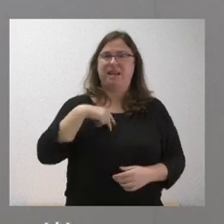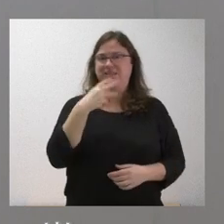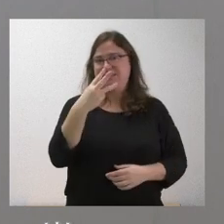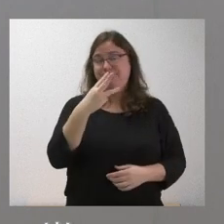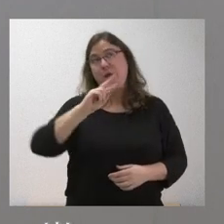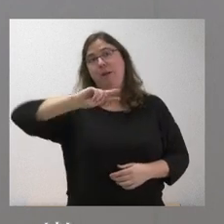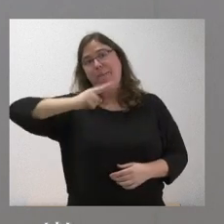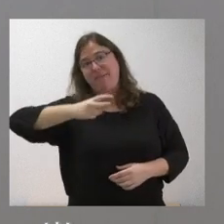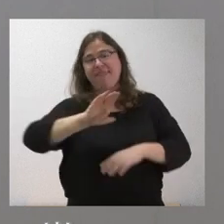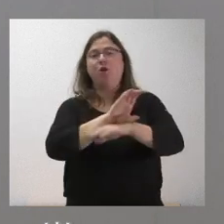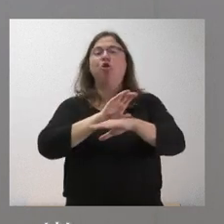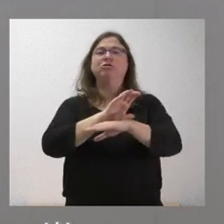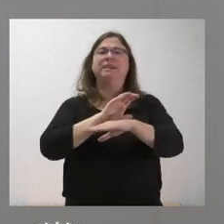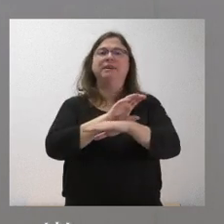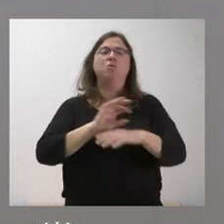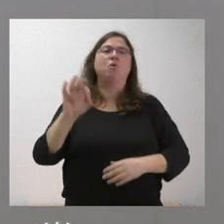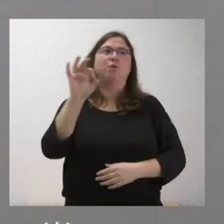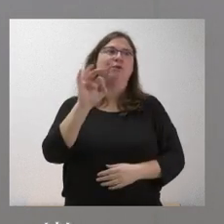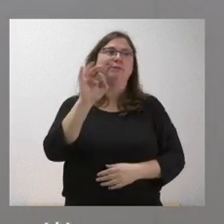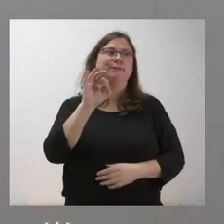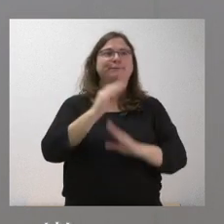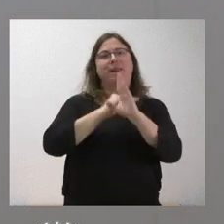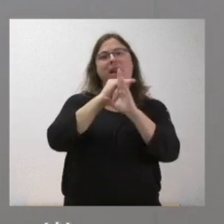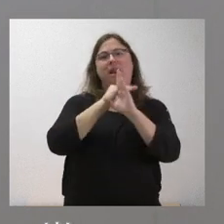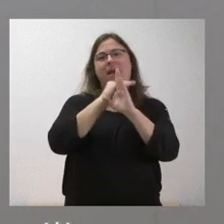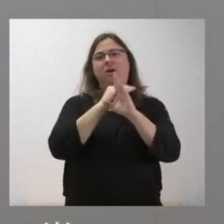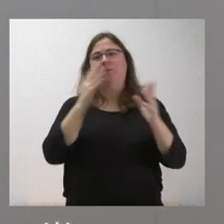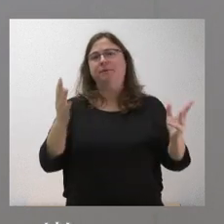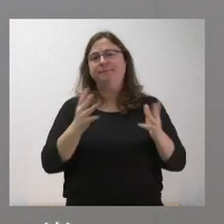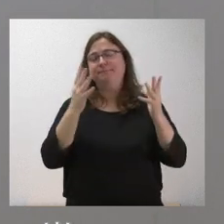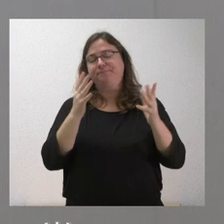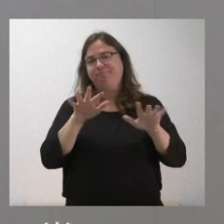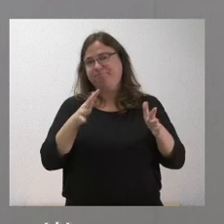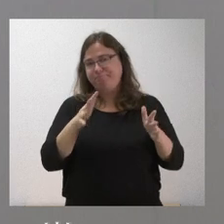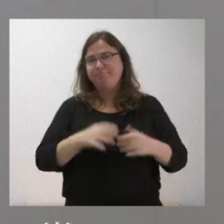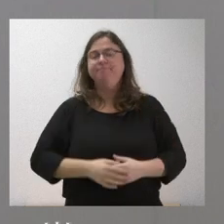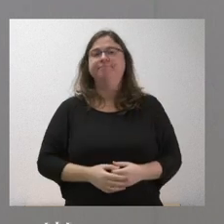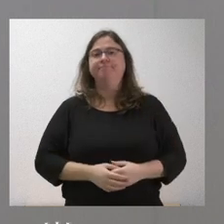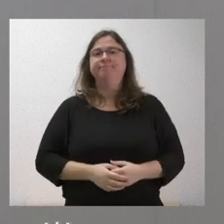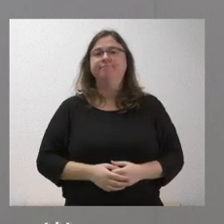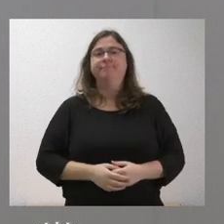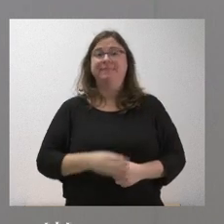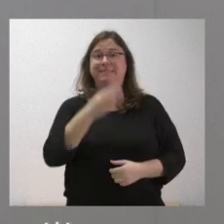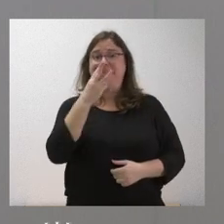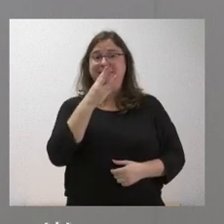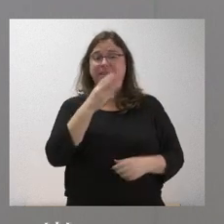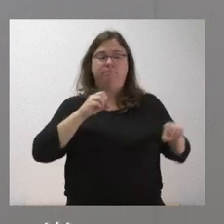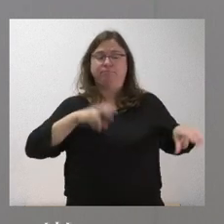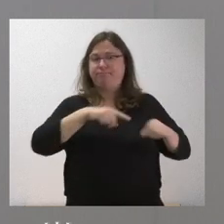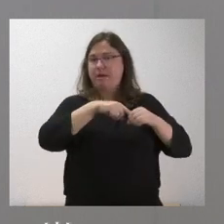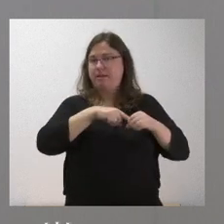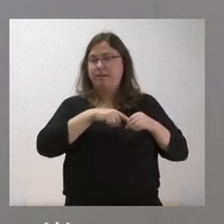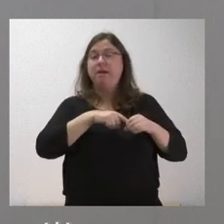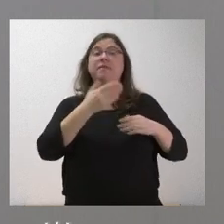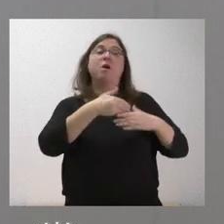viceconsejeros o Rango incluso de esta naturaleza que dejaron vacantes sus responsabilidades y fueron